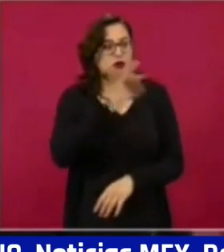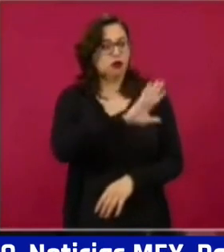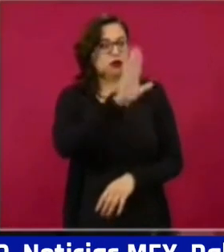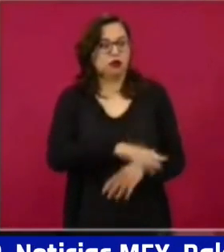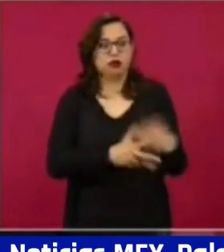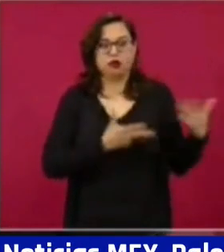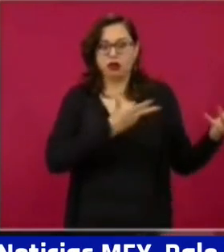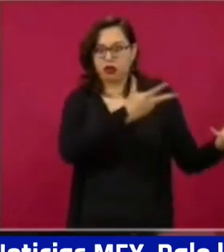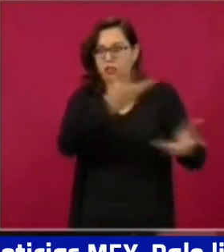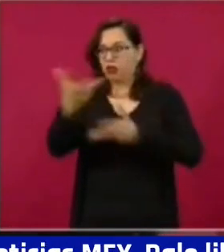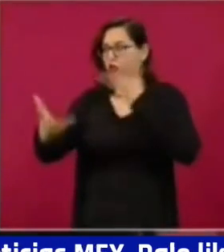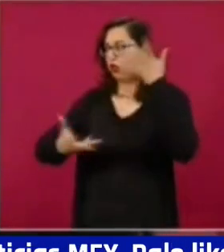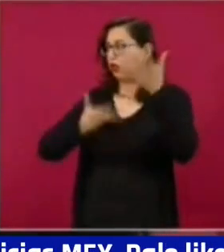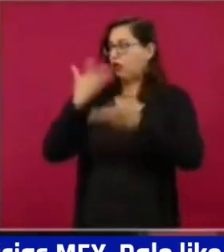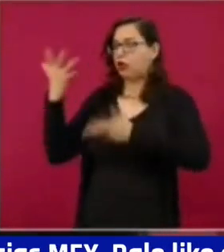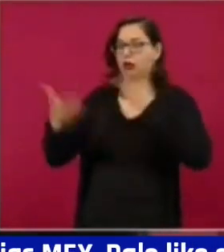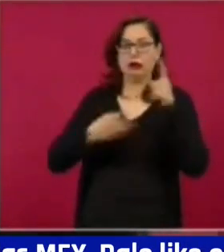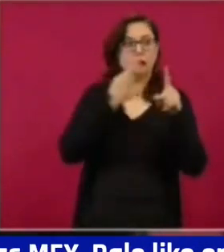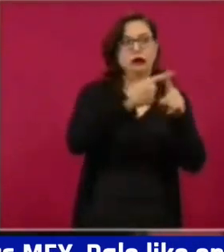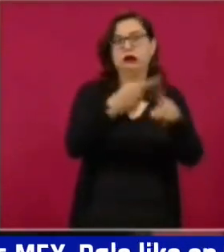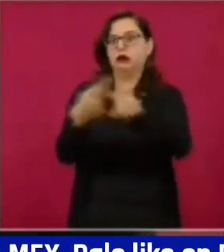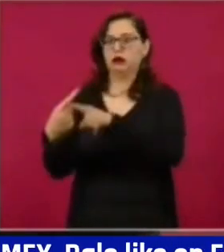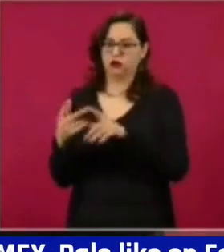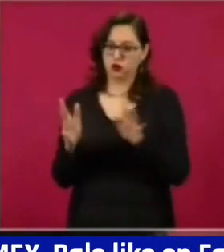que las cosas se den